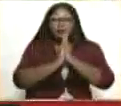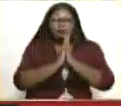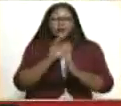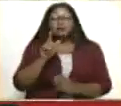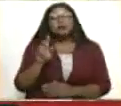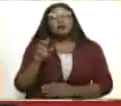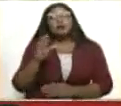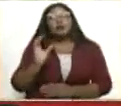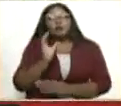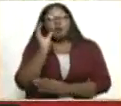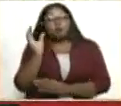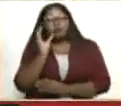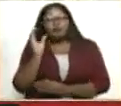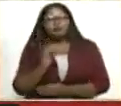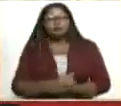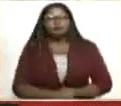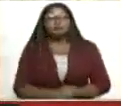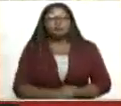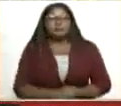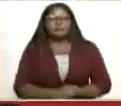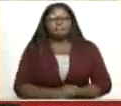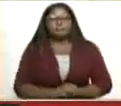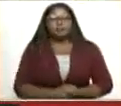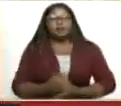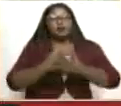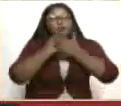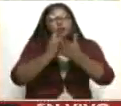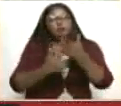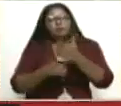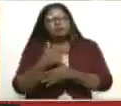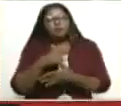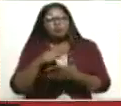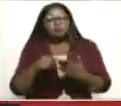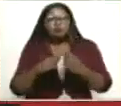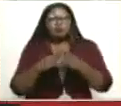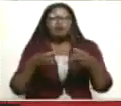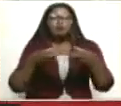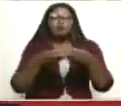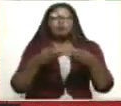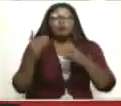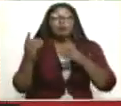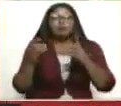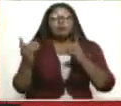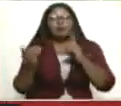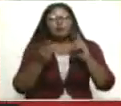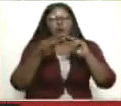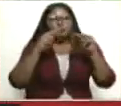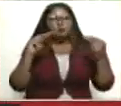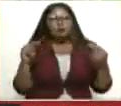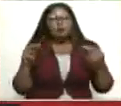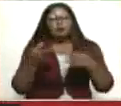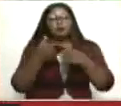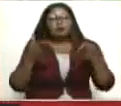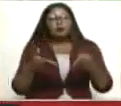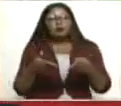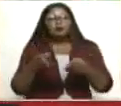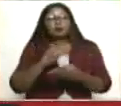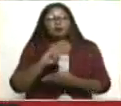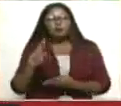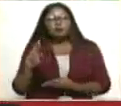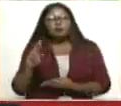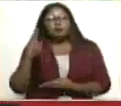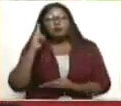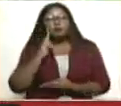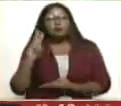firme compromiso, respaldo y confianza a la mesa de diálogos de paz entre el Gobierno de la República de